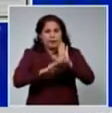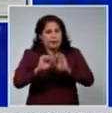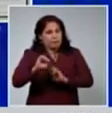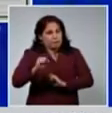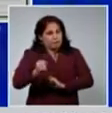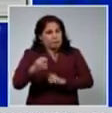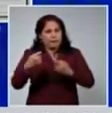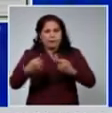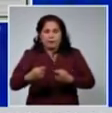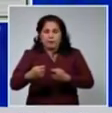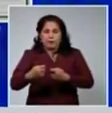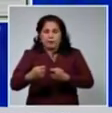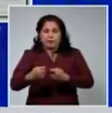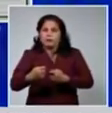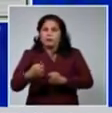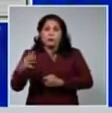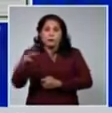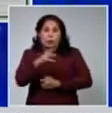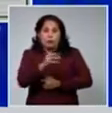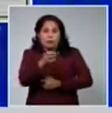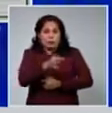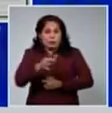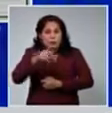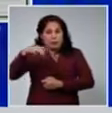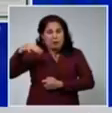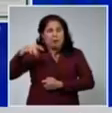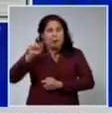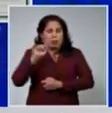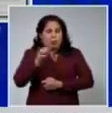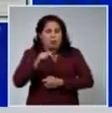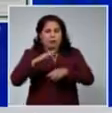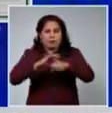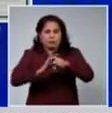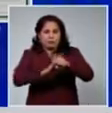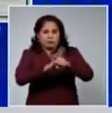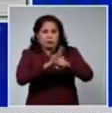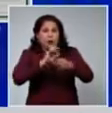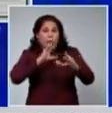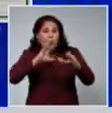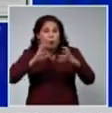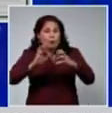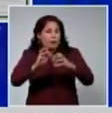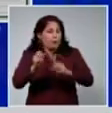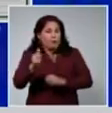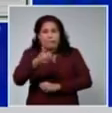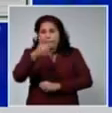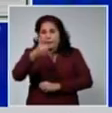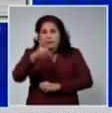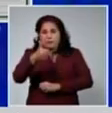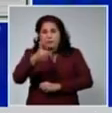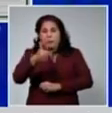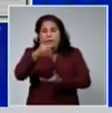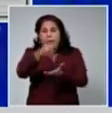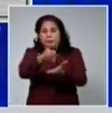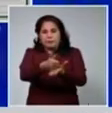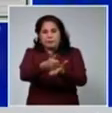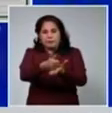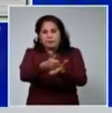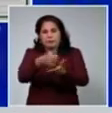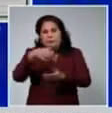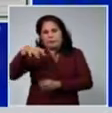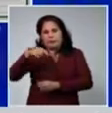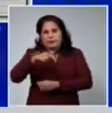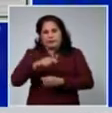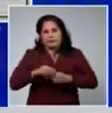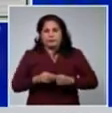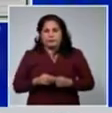afectación en todos los municipios y una mayor complejidad en el municipio cabecera con una tasa